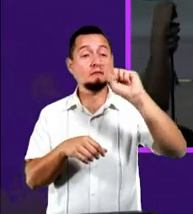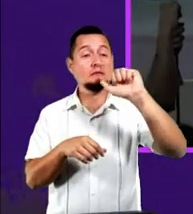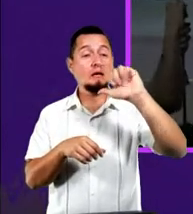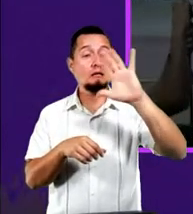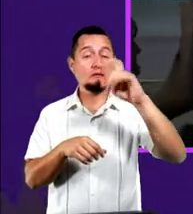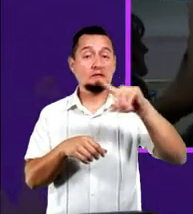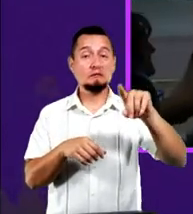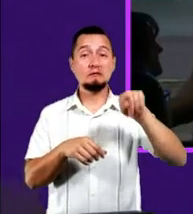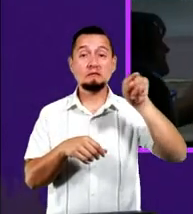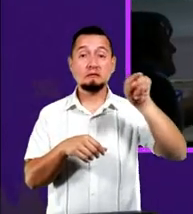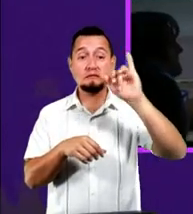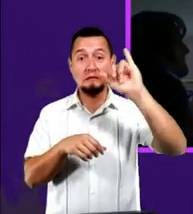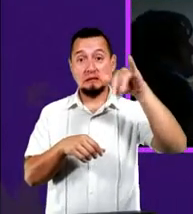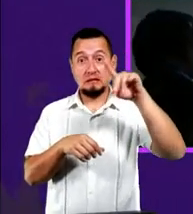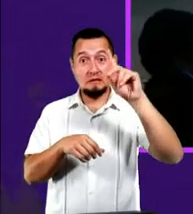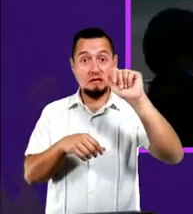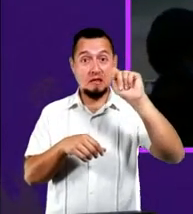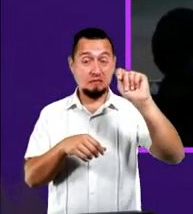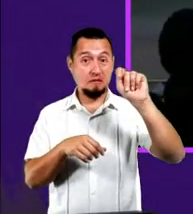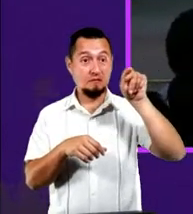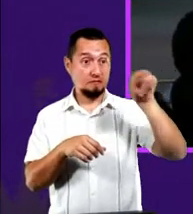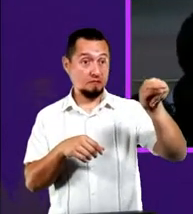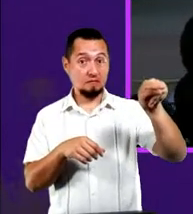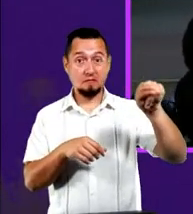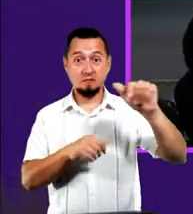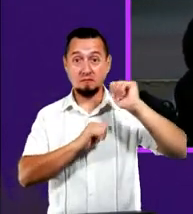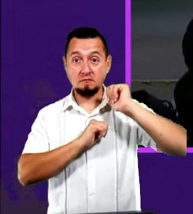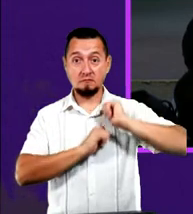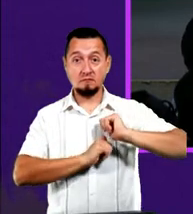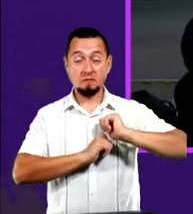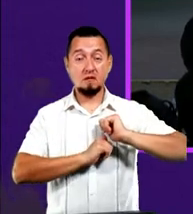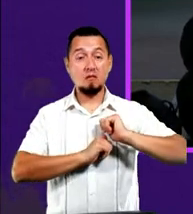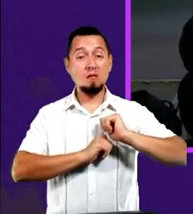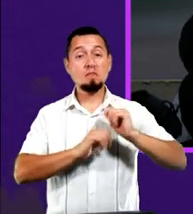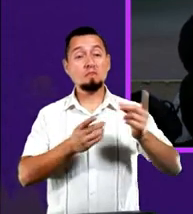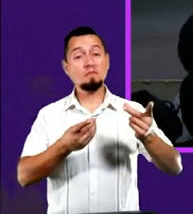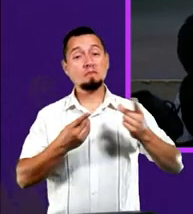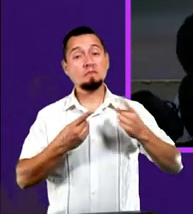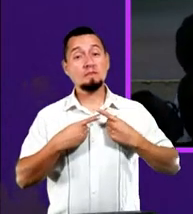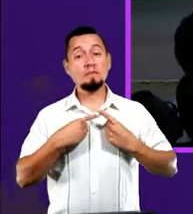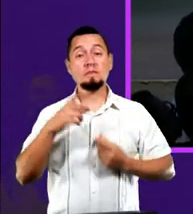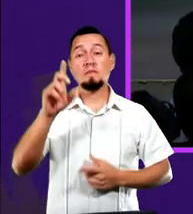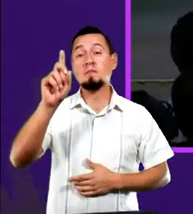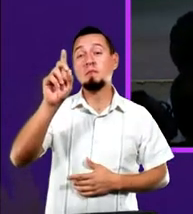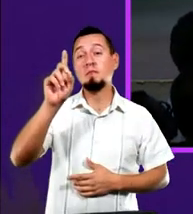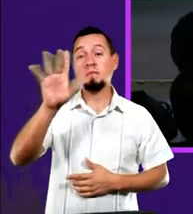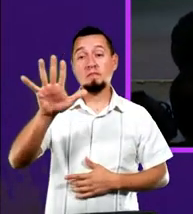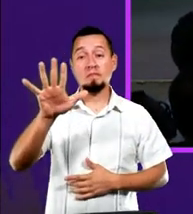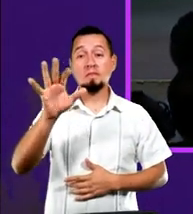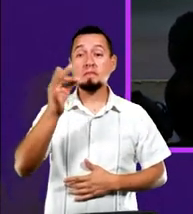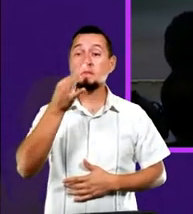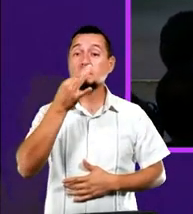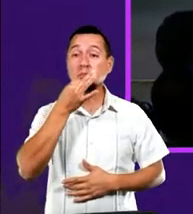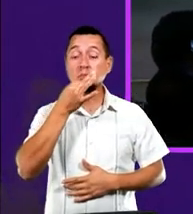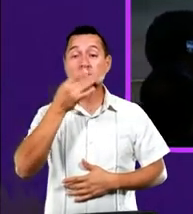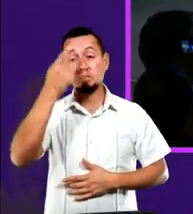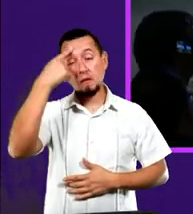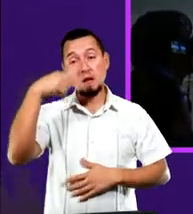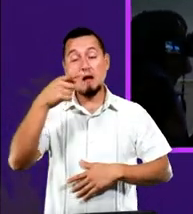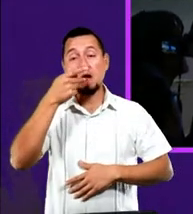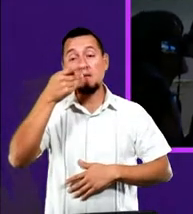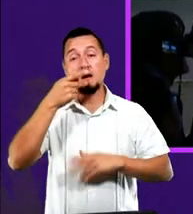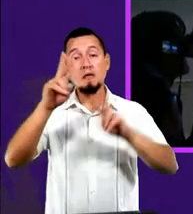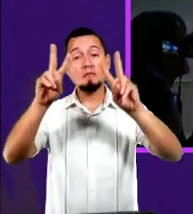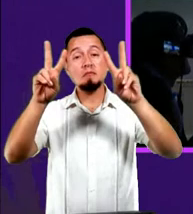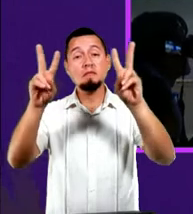INDAT me dio 35 minutos para hablar de la historia de Jalisco y del motivo de